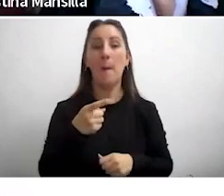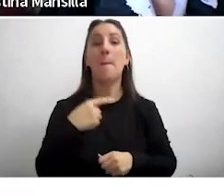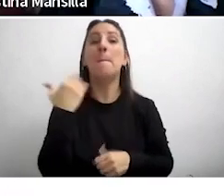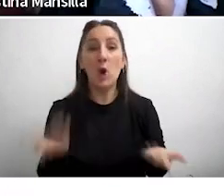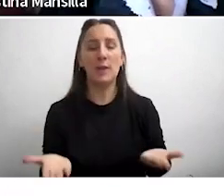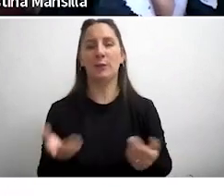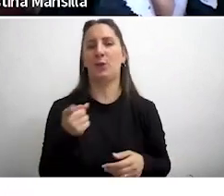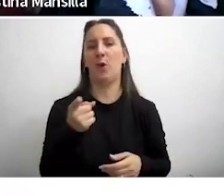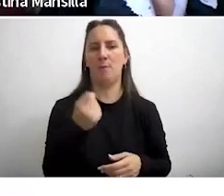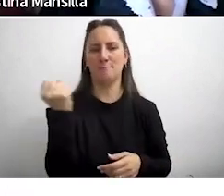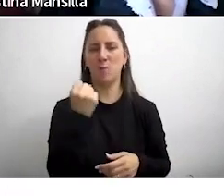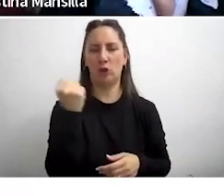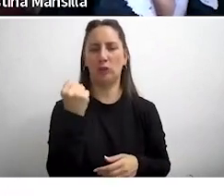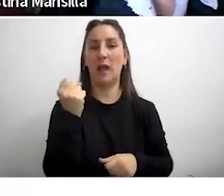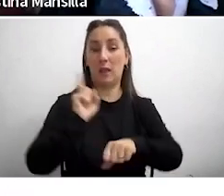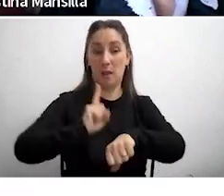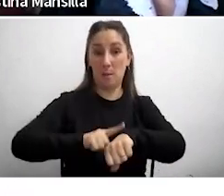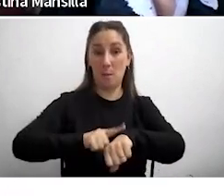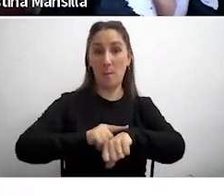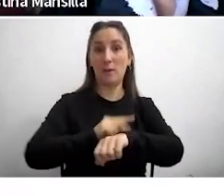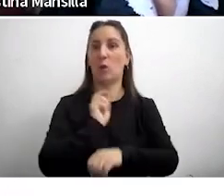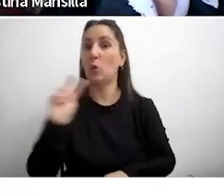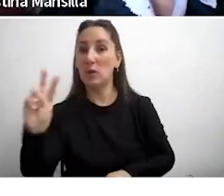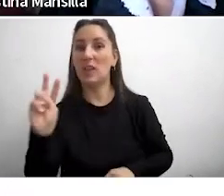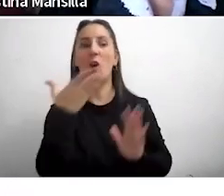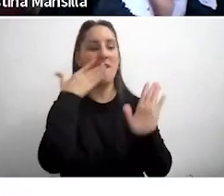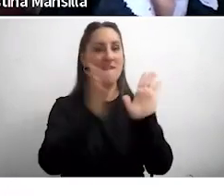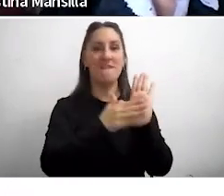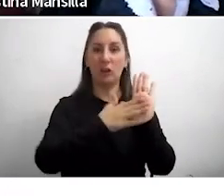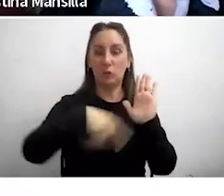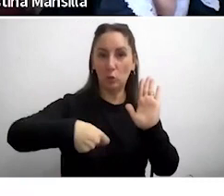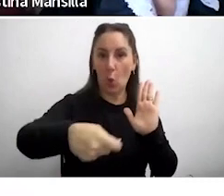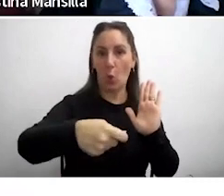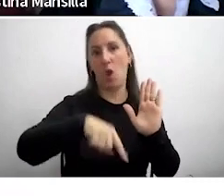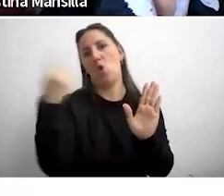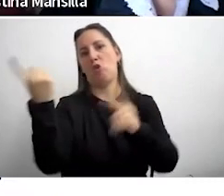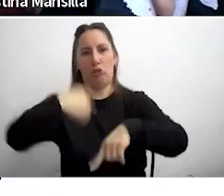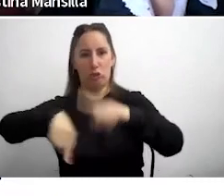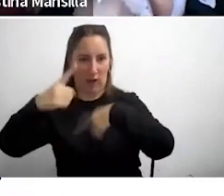importante, especialmente al momento de autorizar emisión de facturas o otras gestiones.